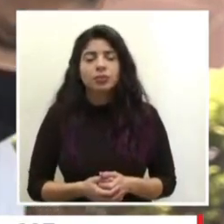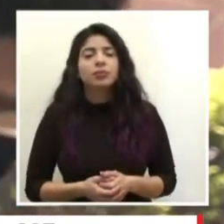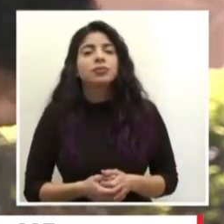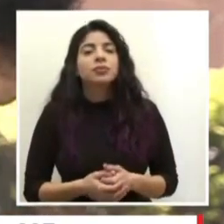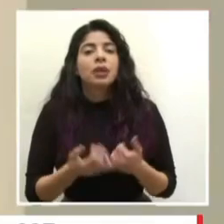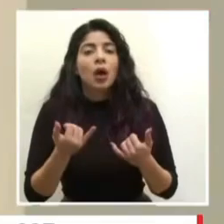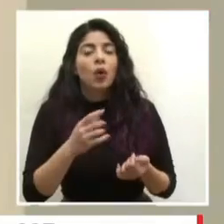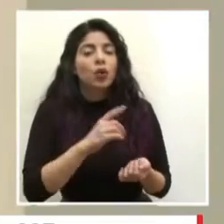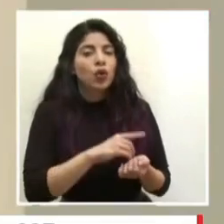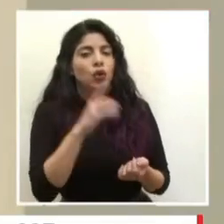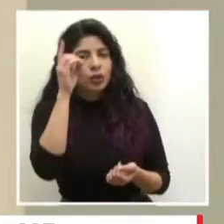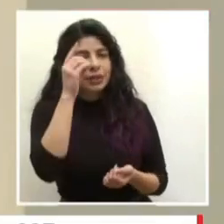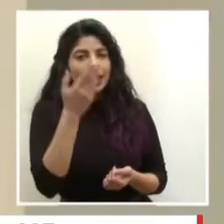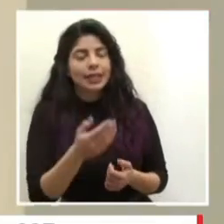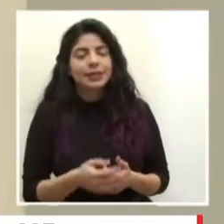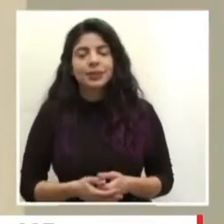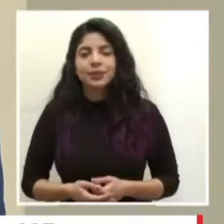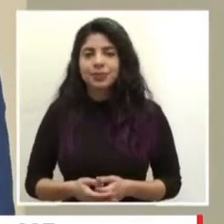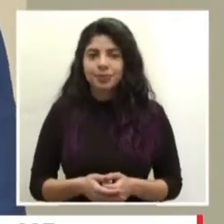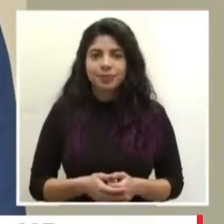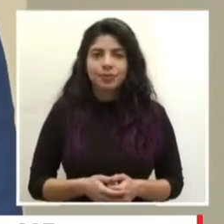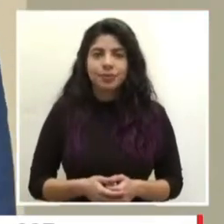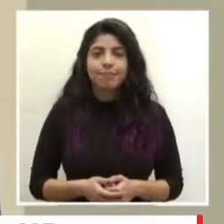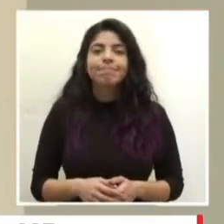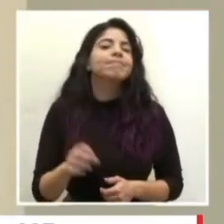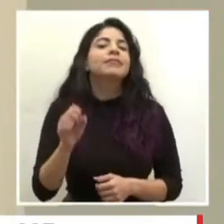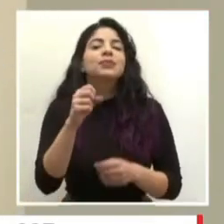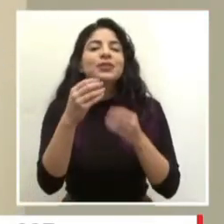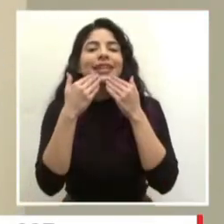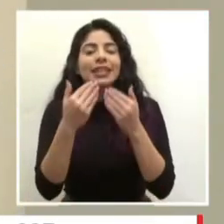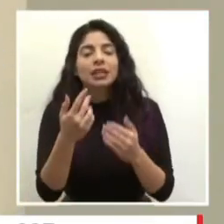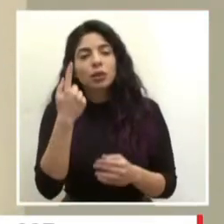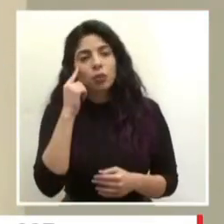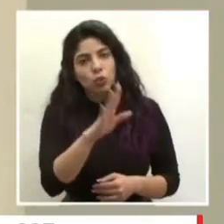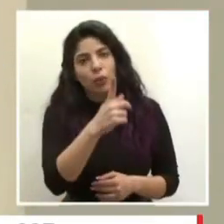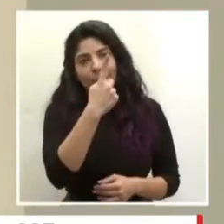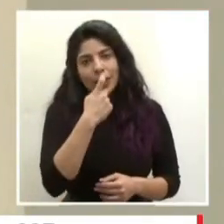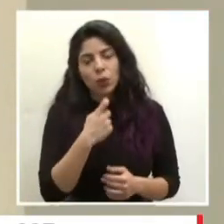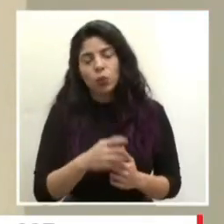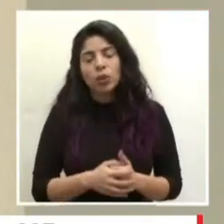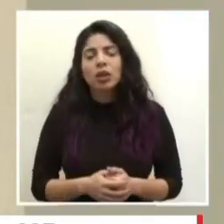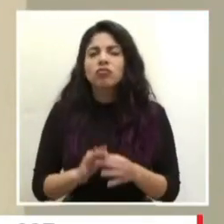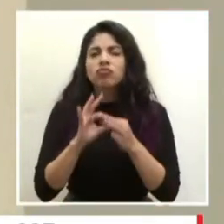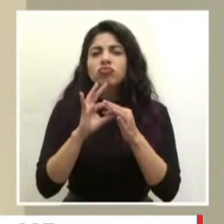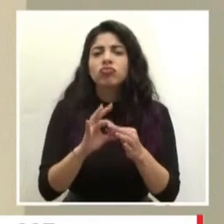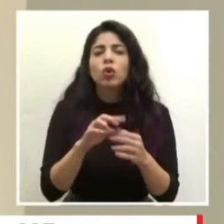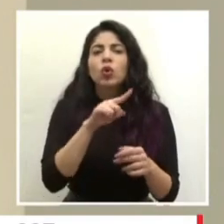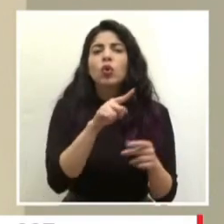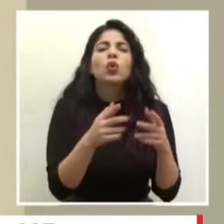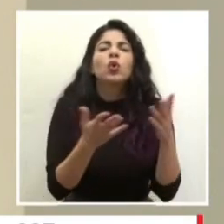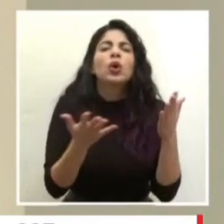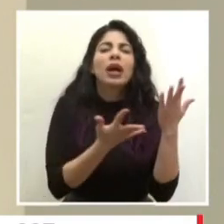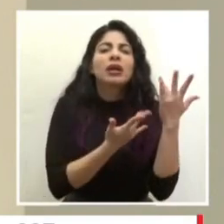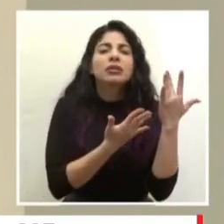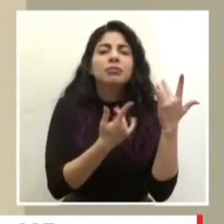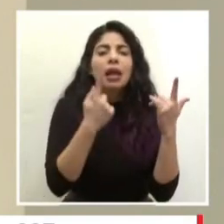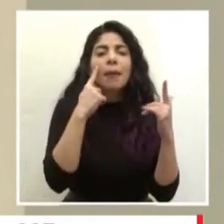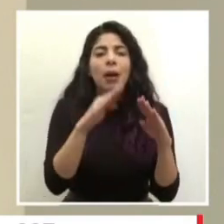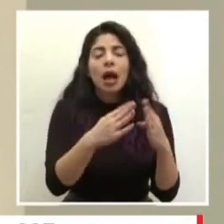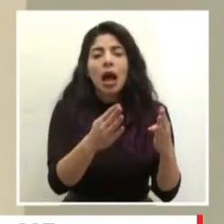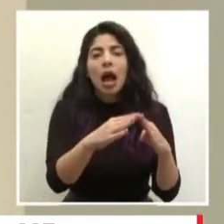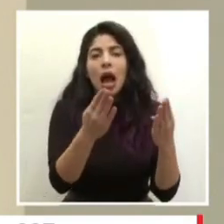al doctor Salas. Sí, muchas gracias por la pregunta. Con respecto a la expectativa de la apertura